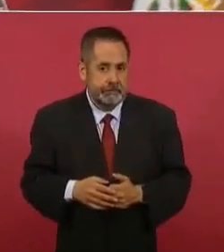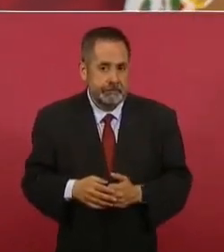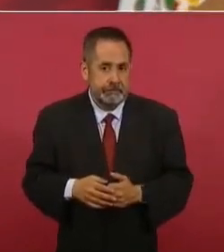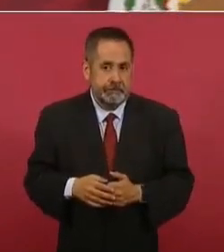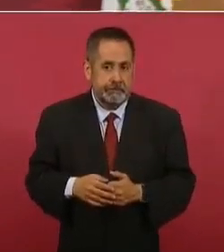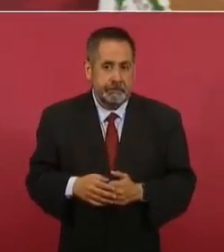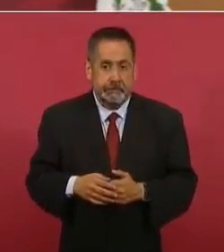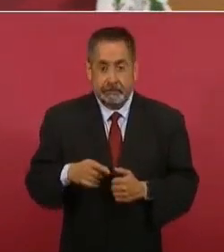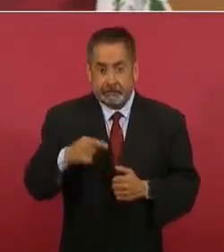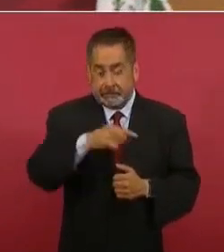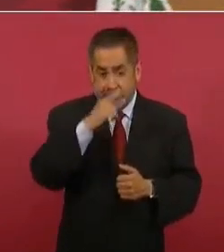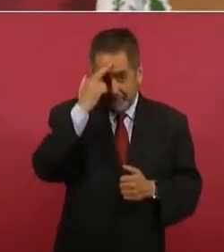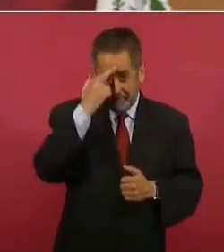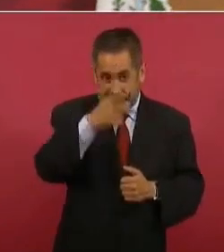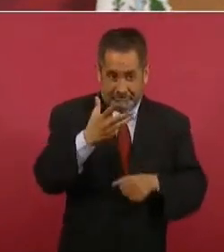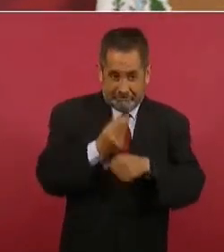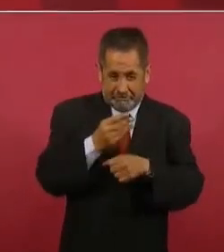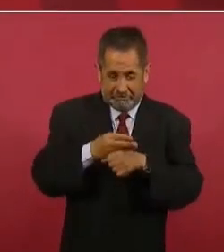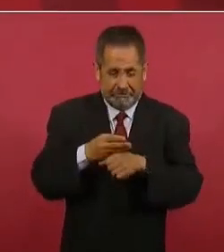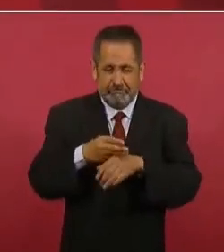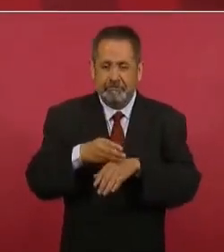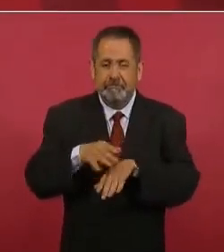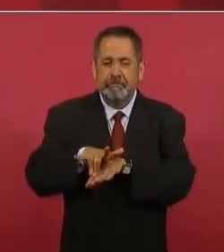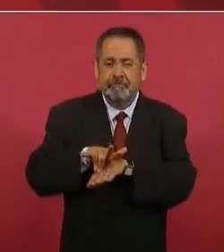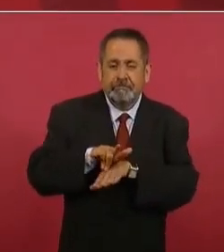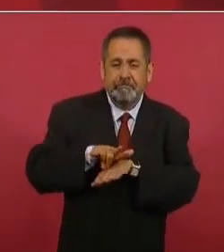Incluso acomodaron las pistas con ese propósito,